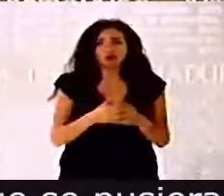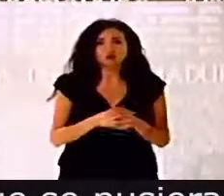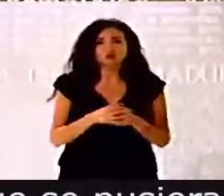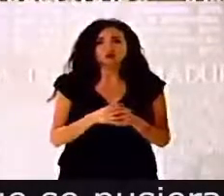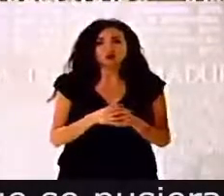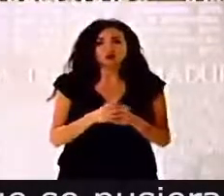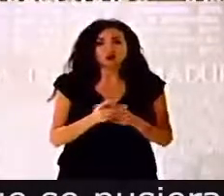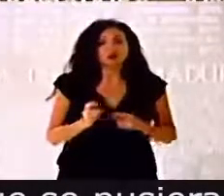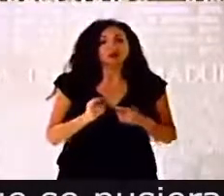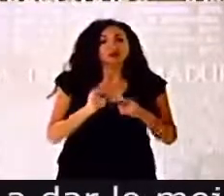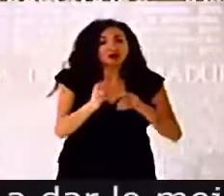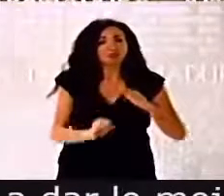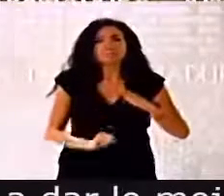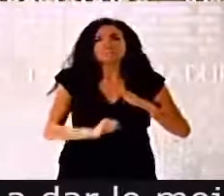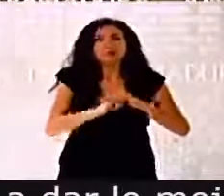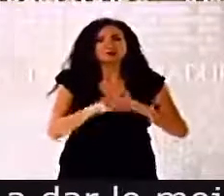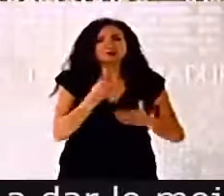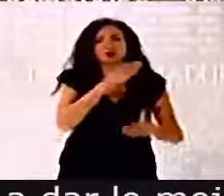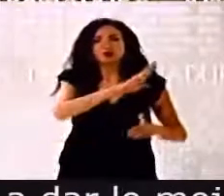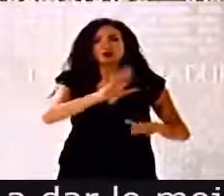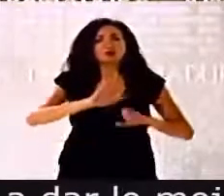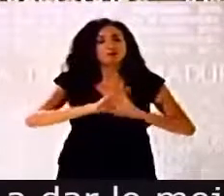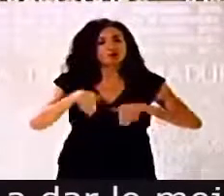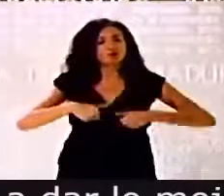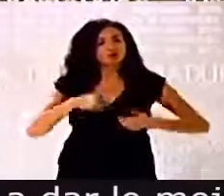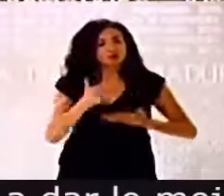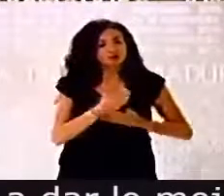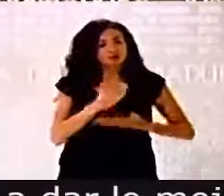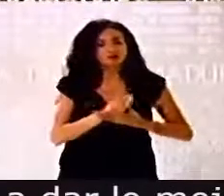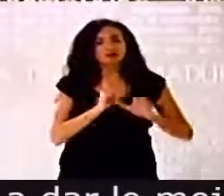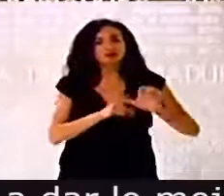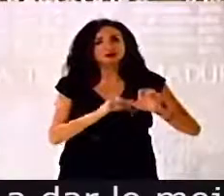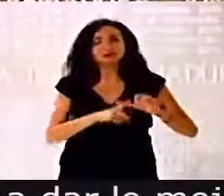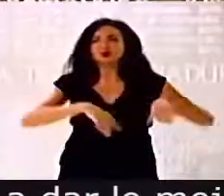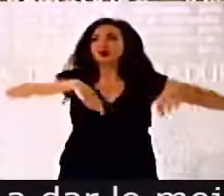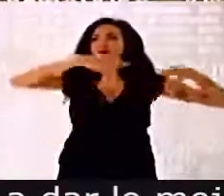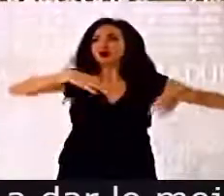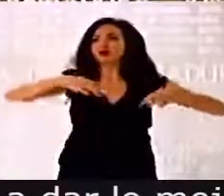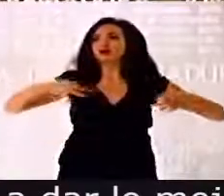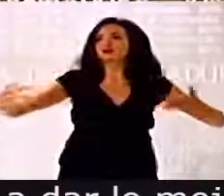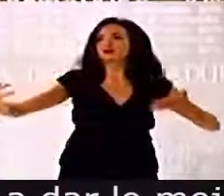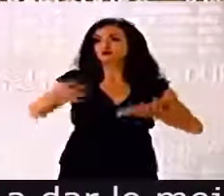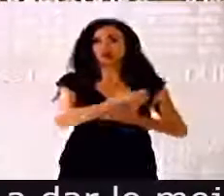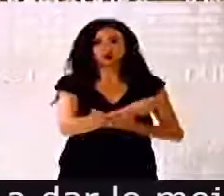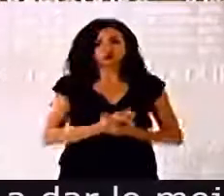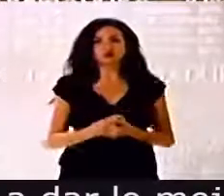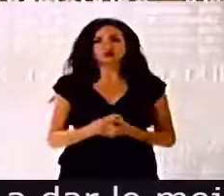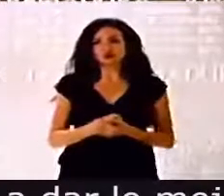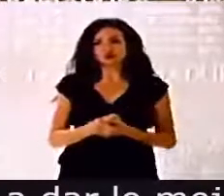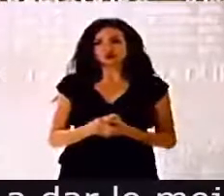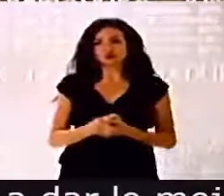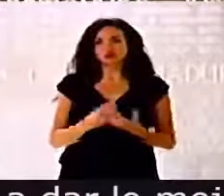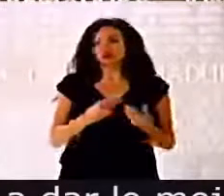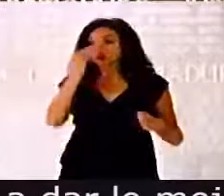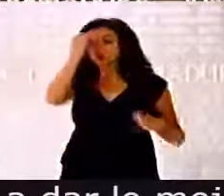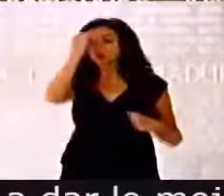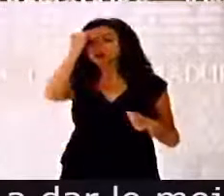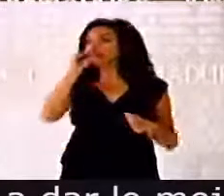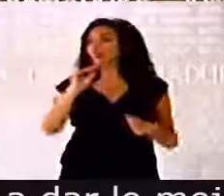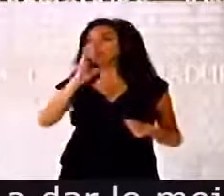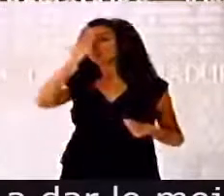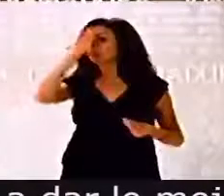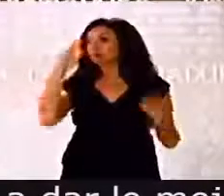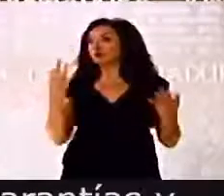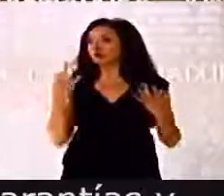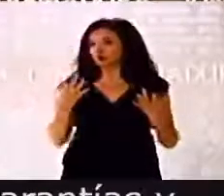que la vuelta al cole en Extremadura se haga con las garantías para todo el mundo, y pensando en el elemento principal del